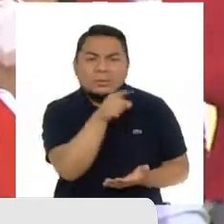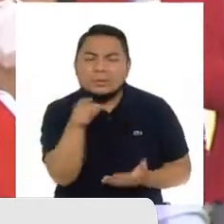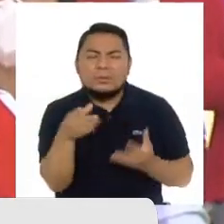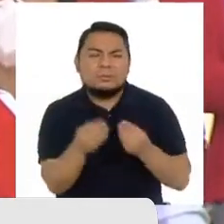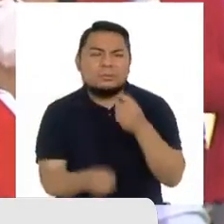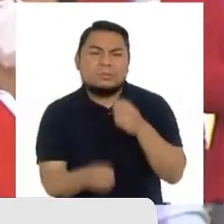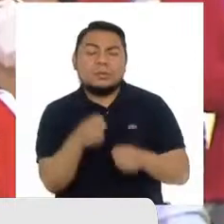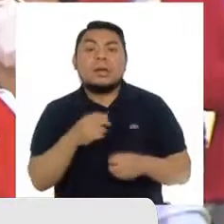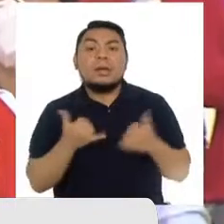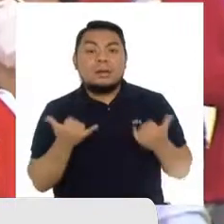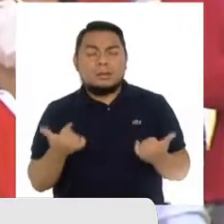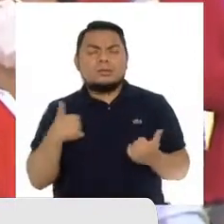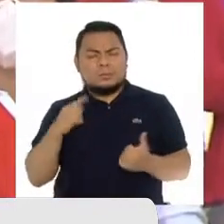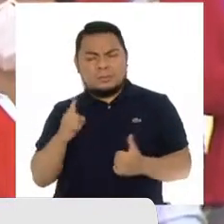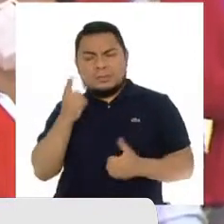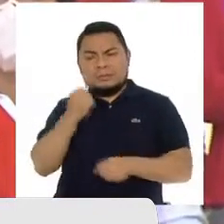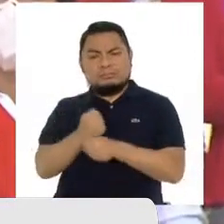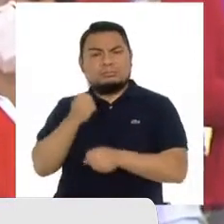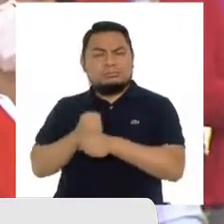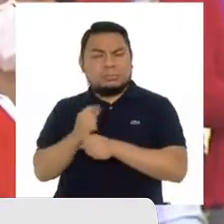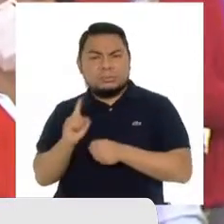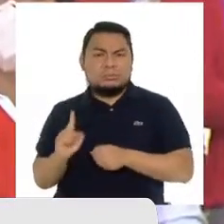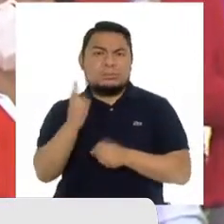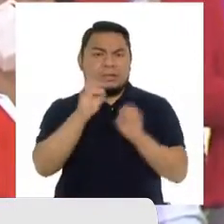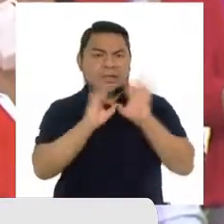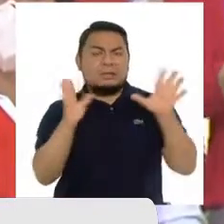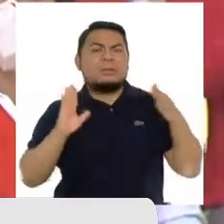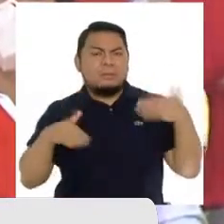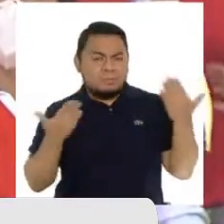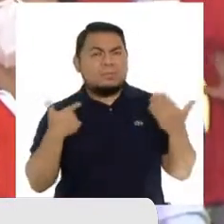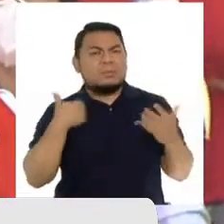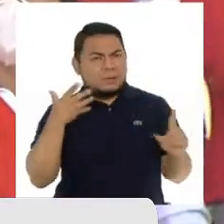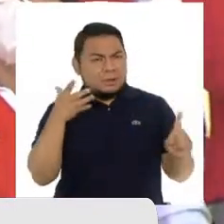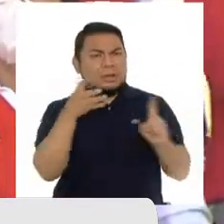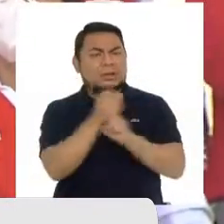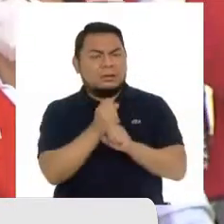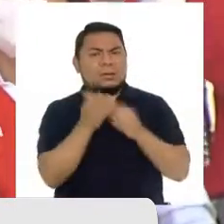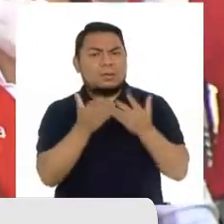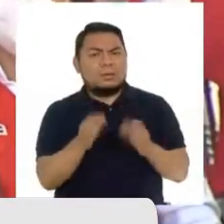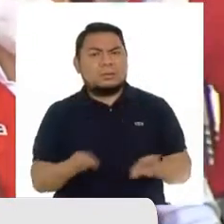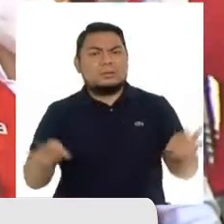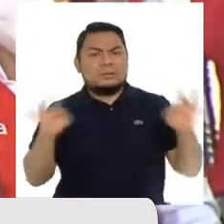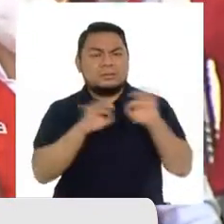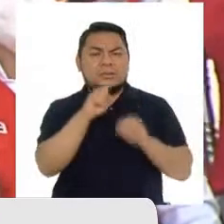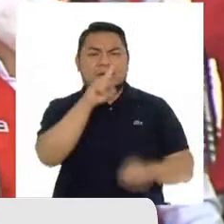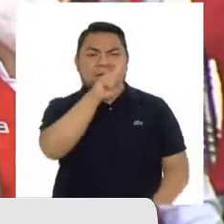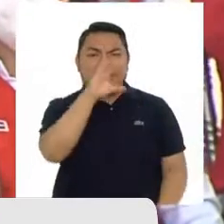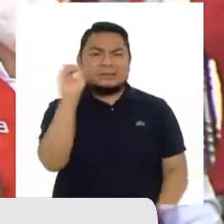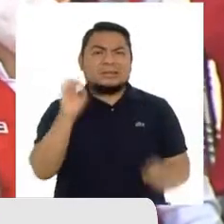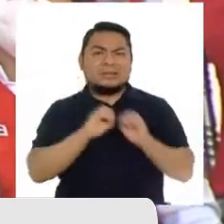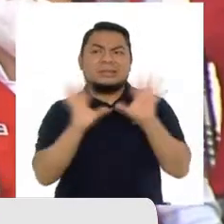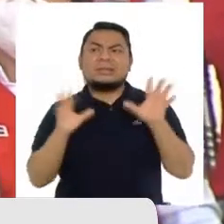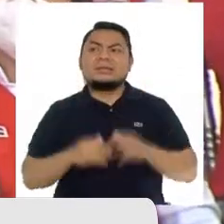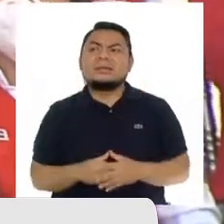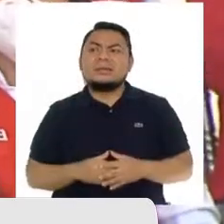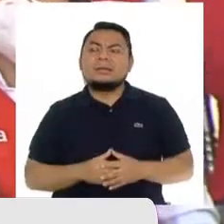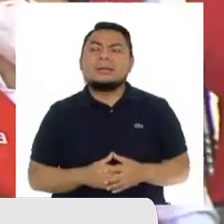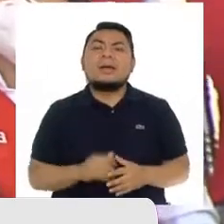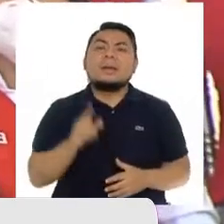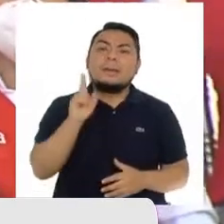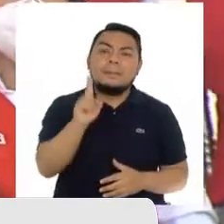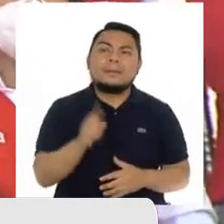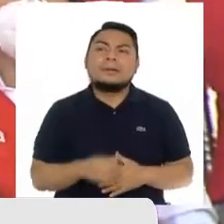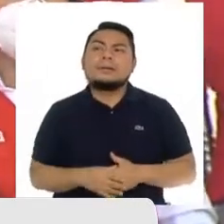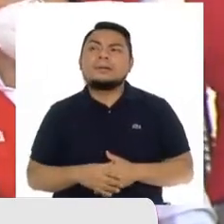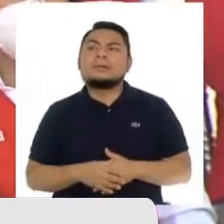hemos puesto a trabajar y puedo decir que hemos logrado cosas muy importantes en estos 100 días sin embargo